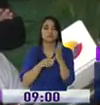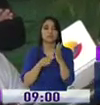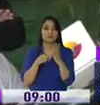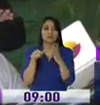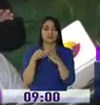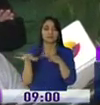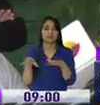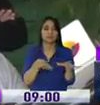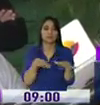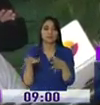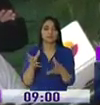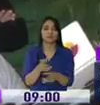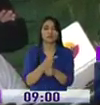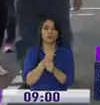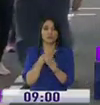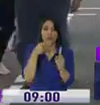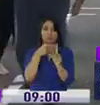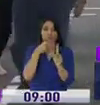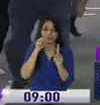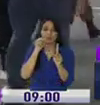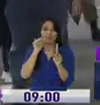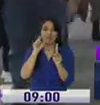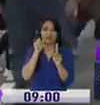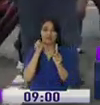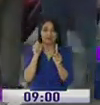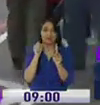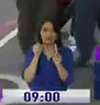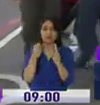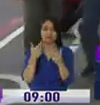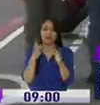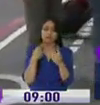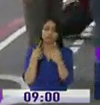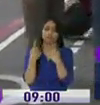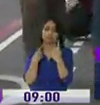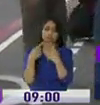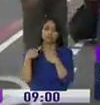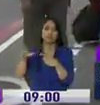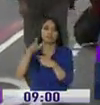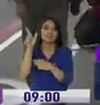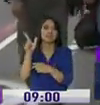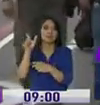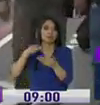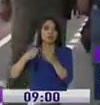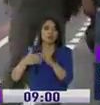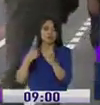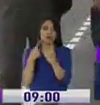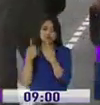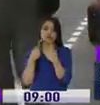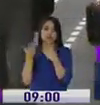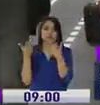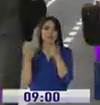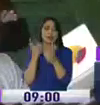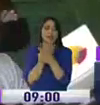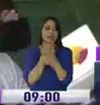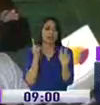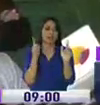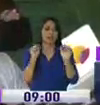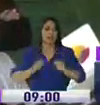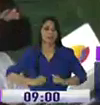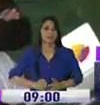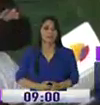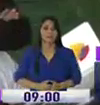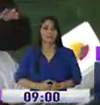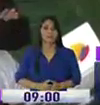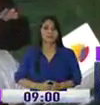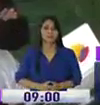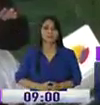de seguridad, César Navas, quien dijo que hubo conversaciones con los líderes de la comunidad para que se dé la liberación. Fue vital